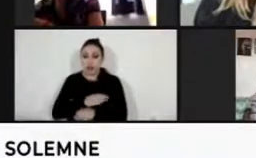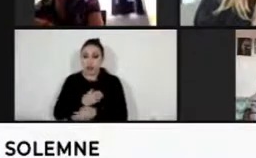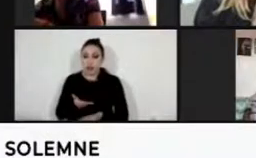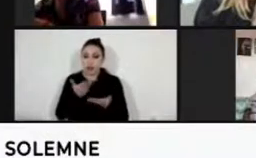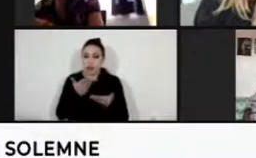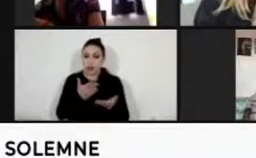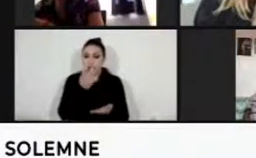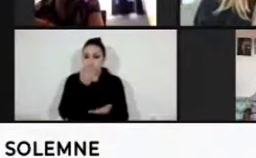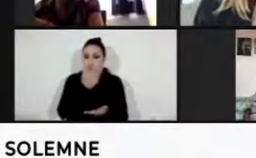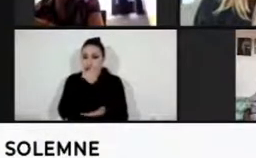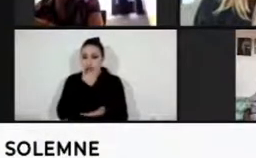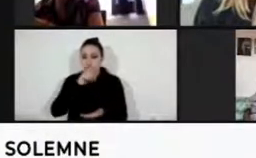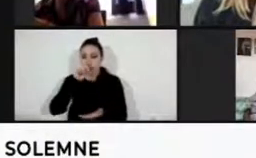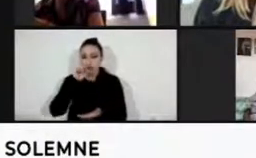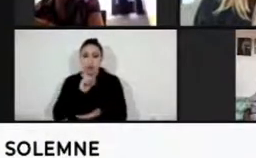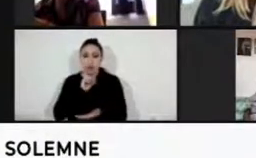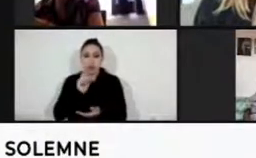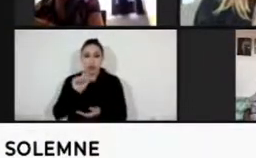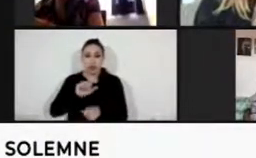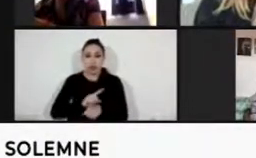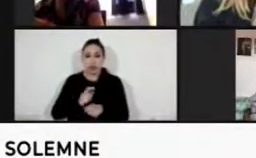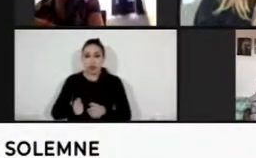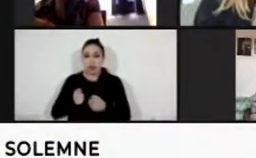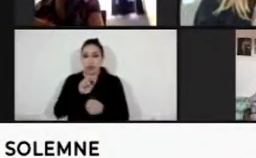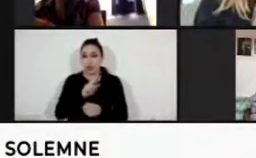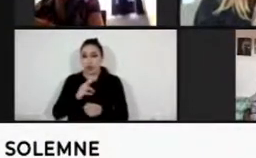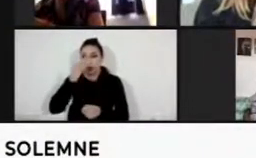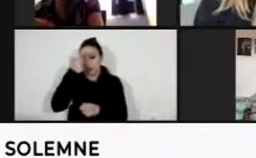y a las galardonadas.